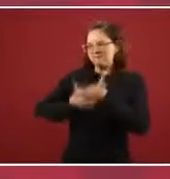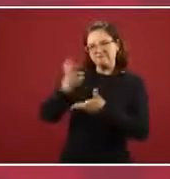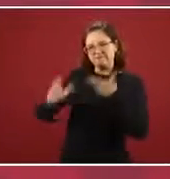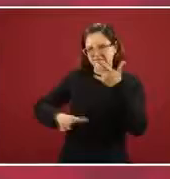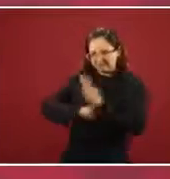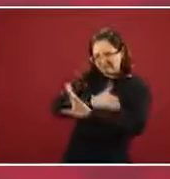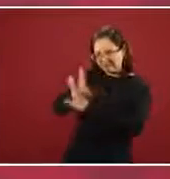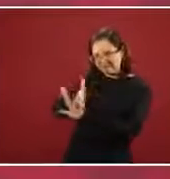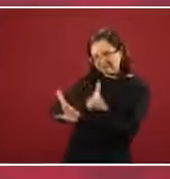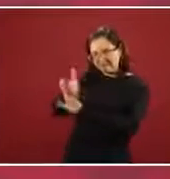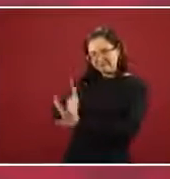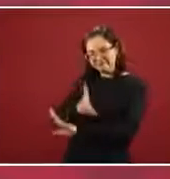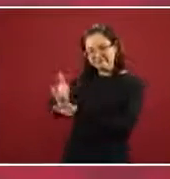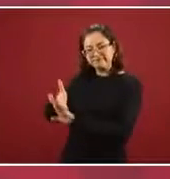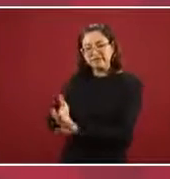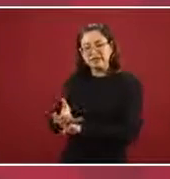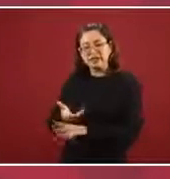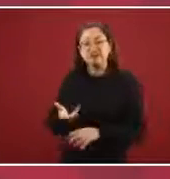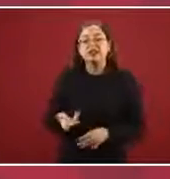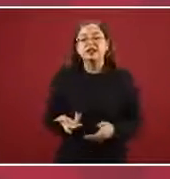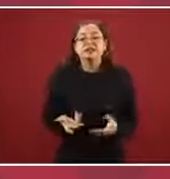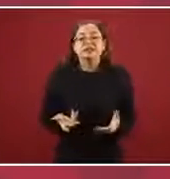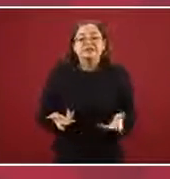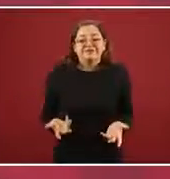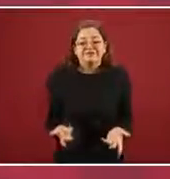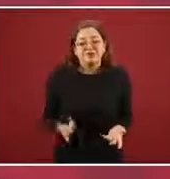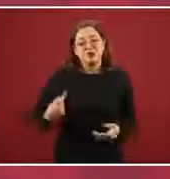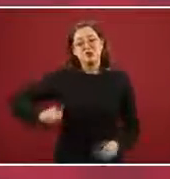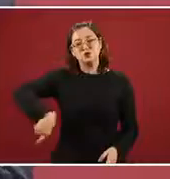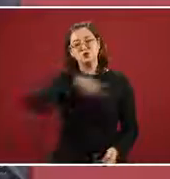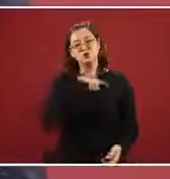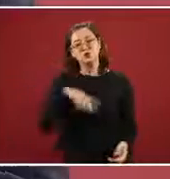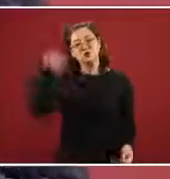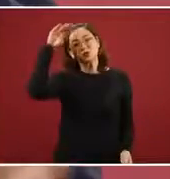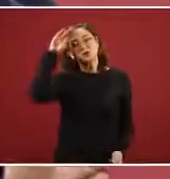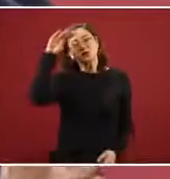Entonces nosotros pensamos que si